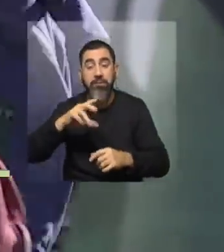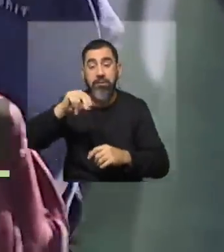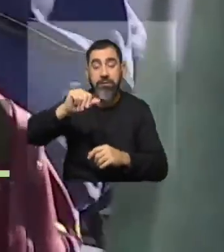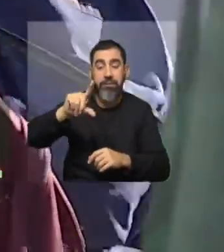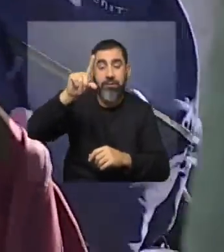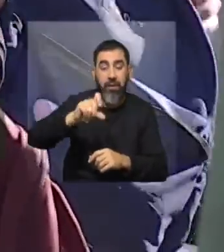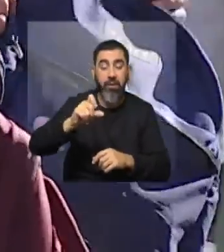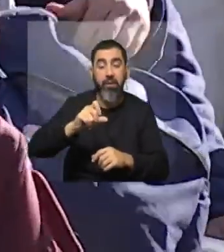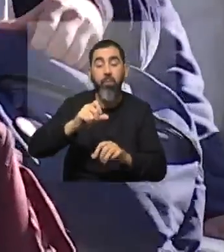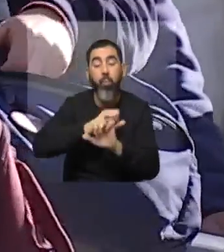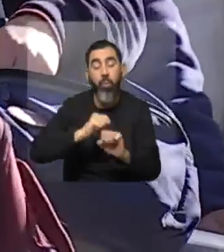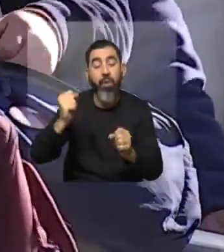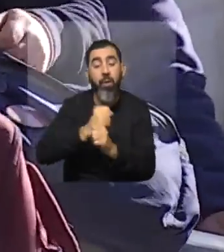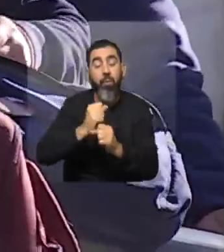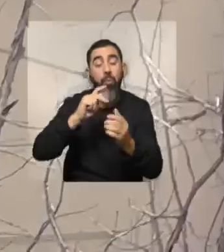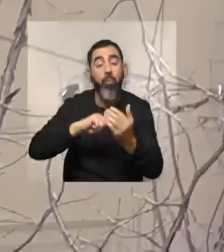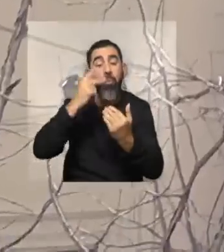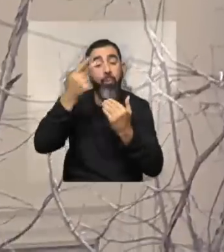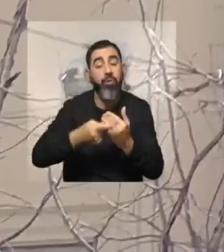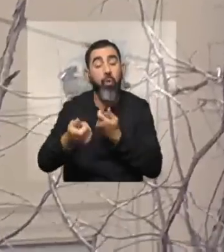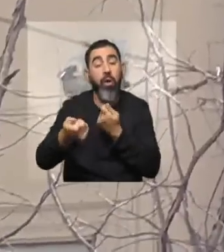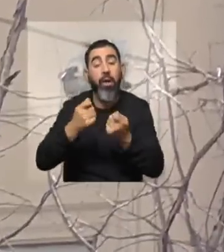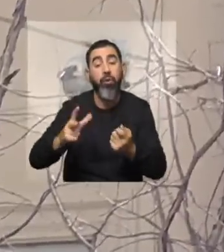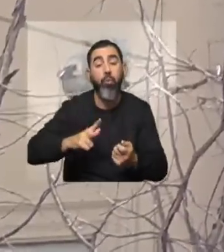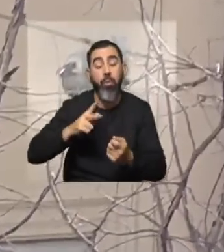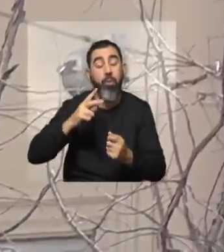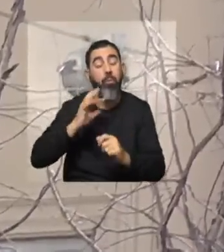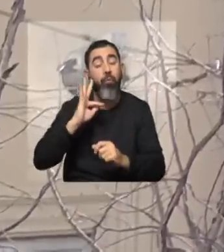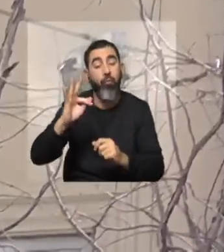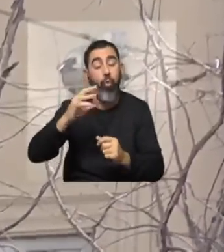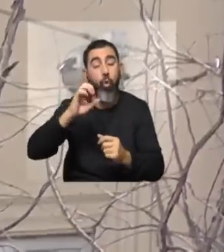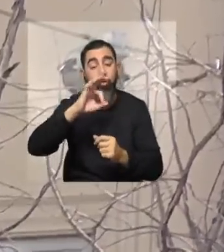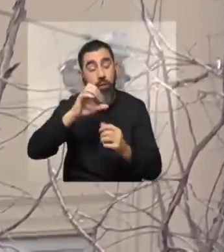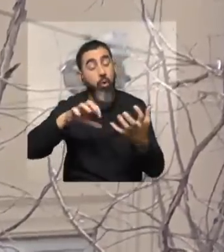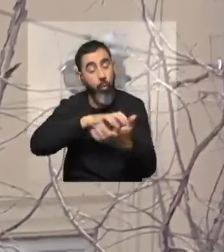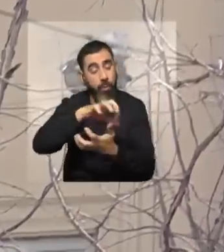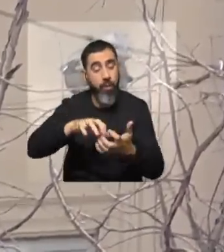en el agua y la probable aprobación de proyectos cuya gestión privada compromete el futuro de OSCE.